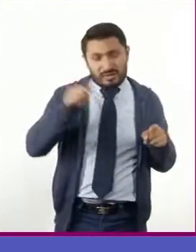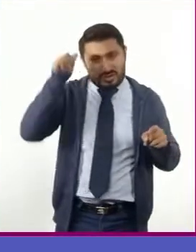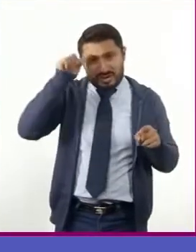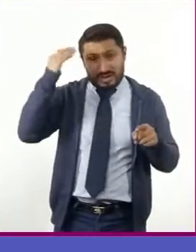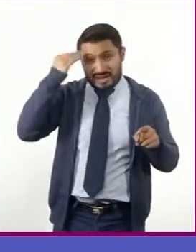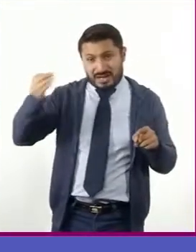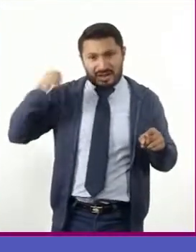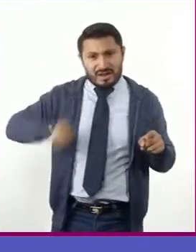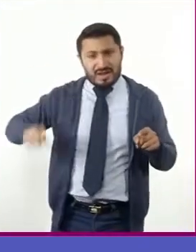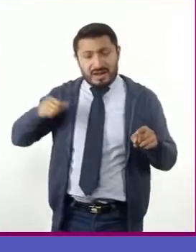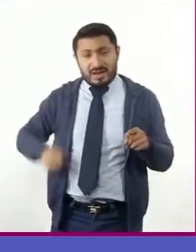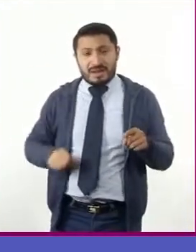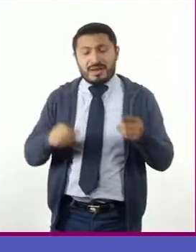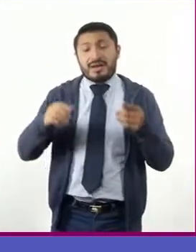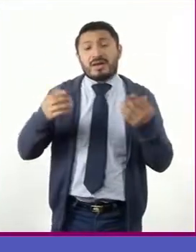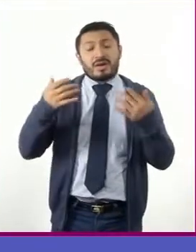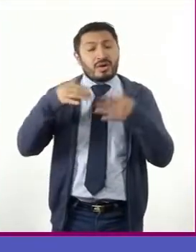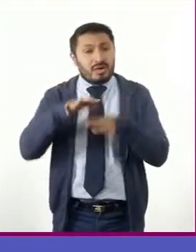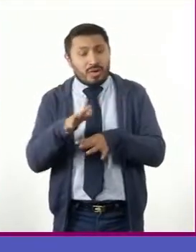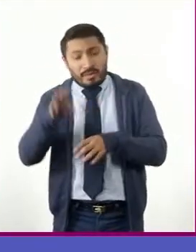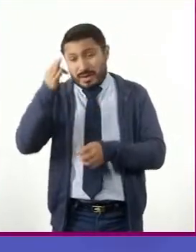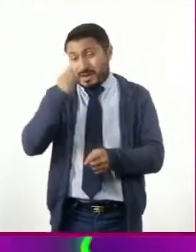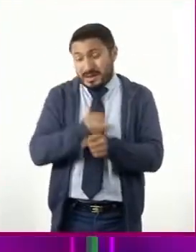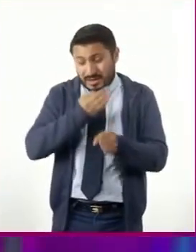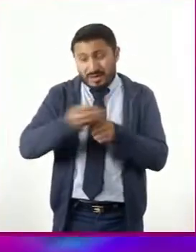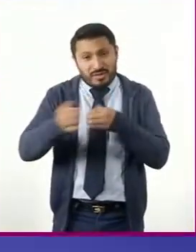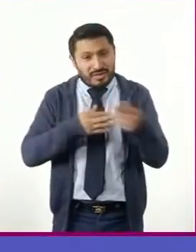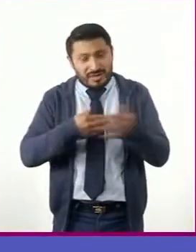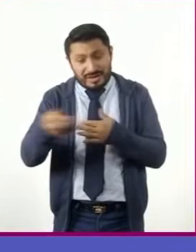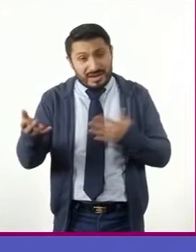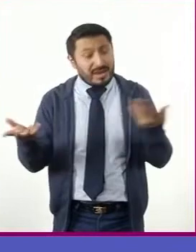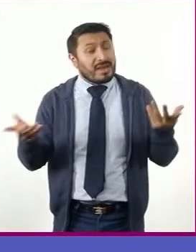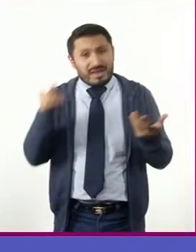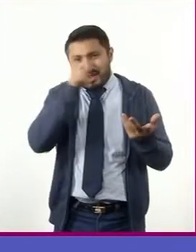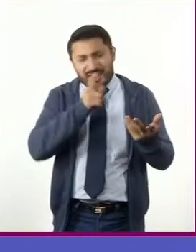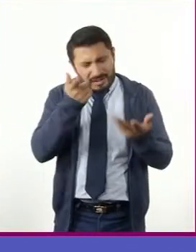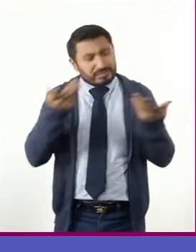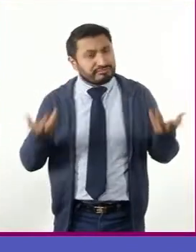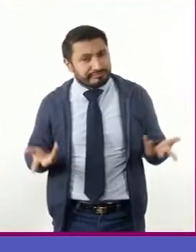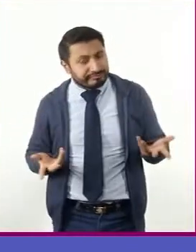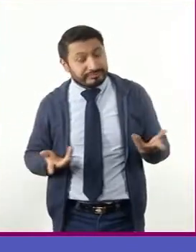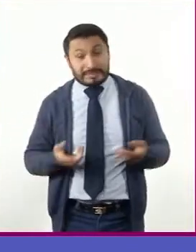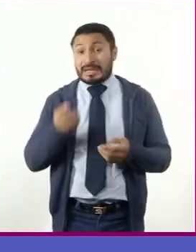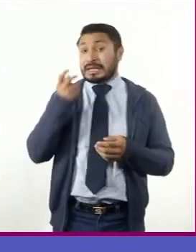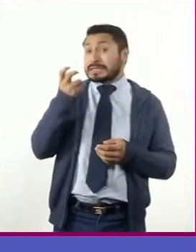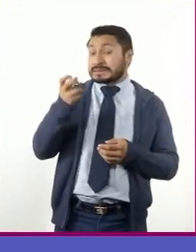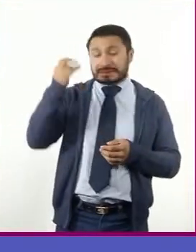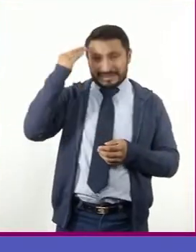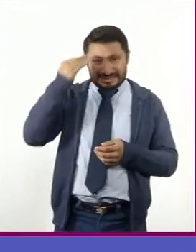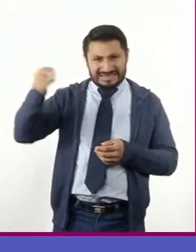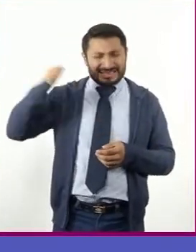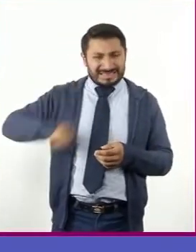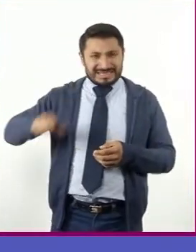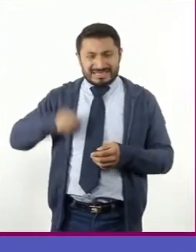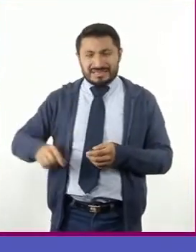Renacimiento con respecto al que usamos? Es una lengua que, a comparación con lo que